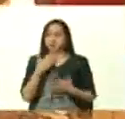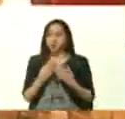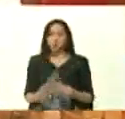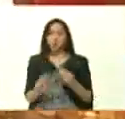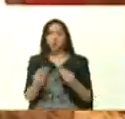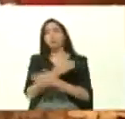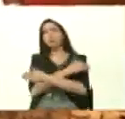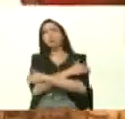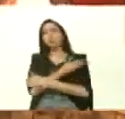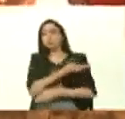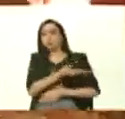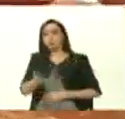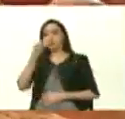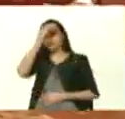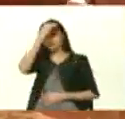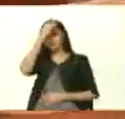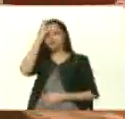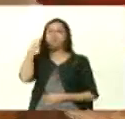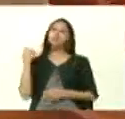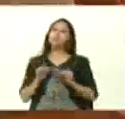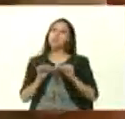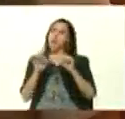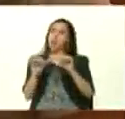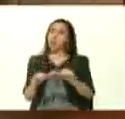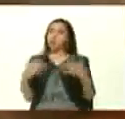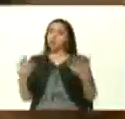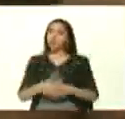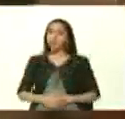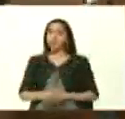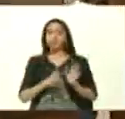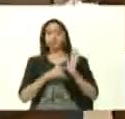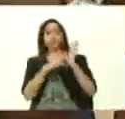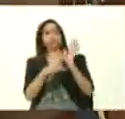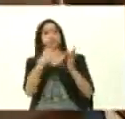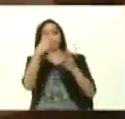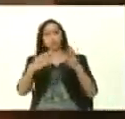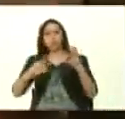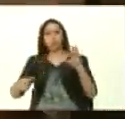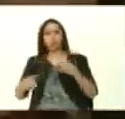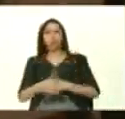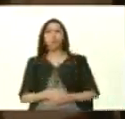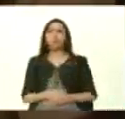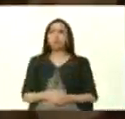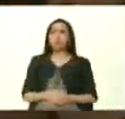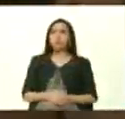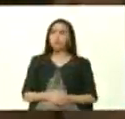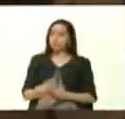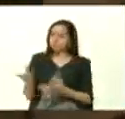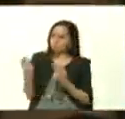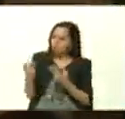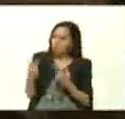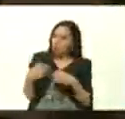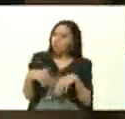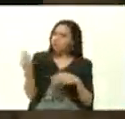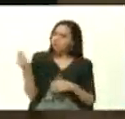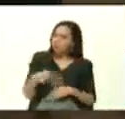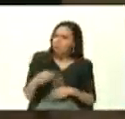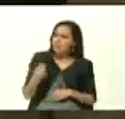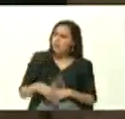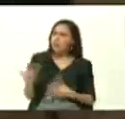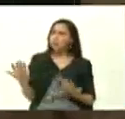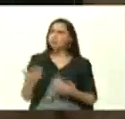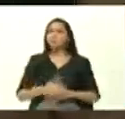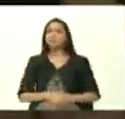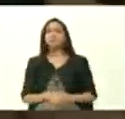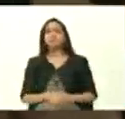los felicitamos. Muchas gracias. Bueno, seguimos aquí con la Feria del Campo Soberano. Ministro Leal, cuéntenos. ¿Qué tenemos acá?